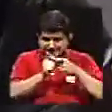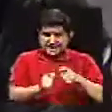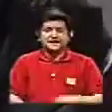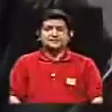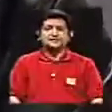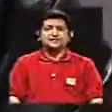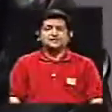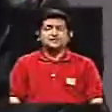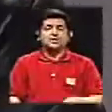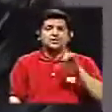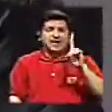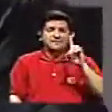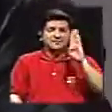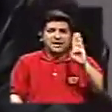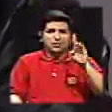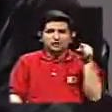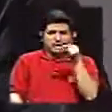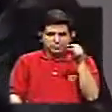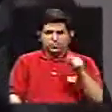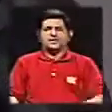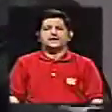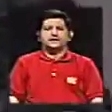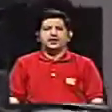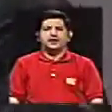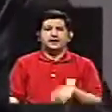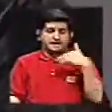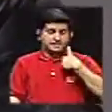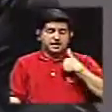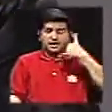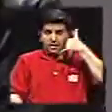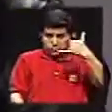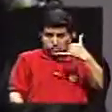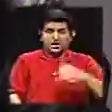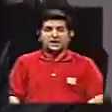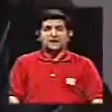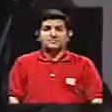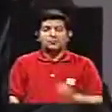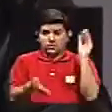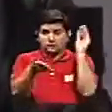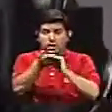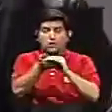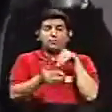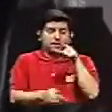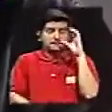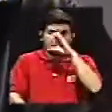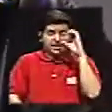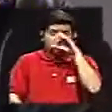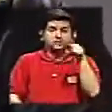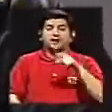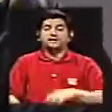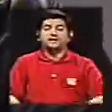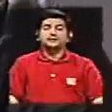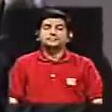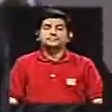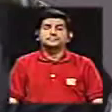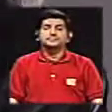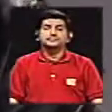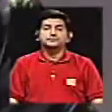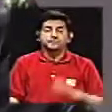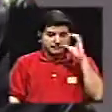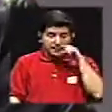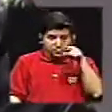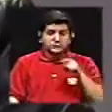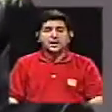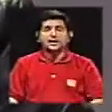compañero David Barbosa Zúñiga. Tiene un teléfono que se lo ponen aquí para localizarlo a él, para localizarle